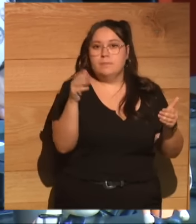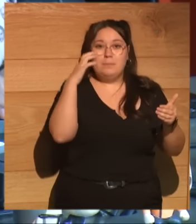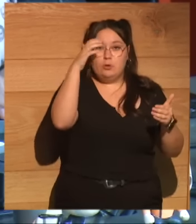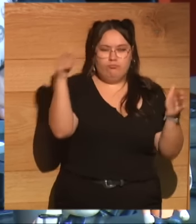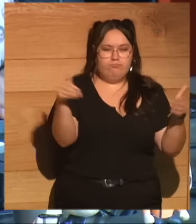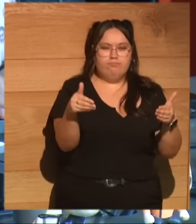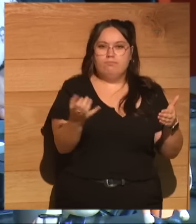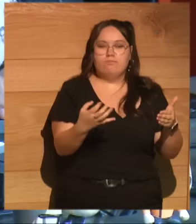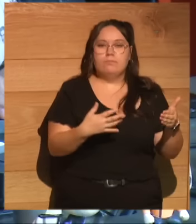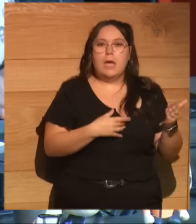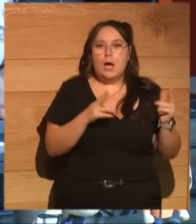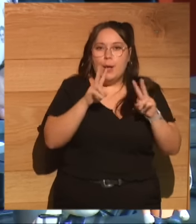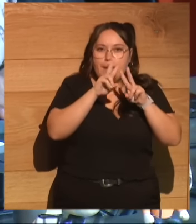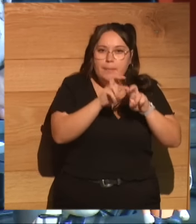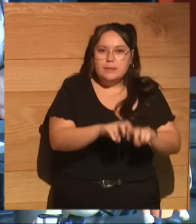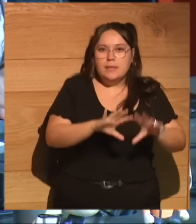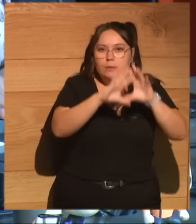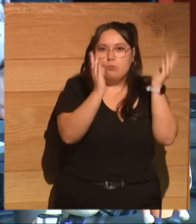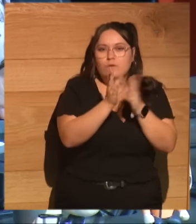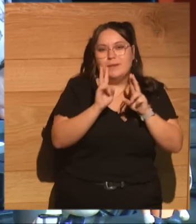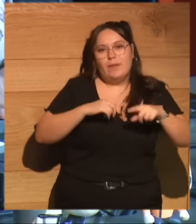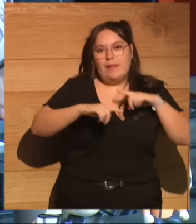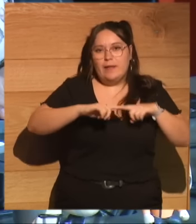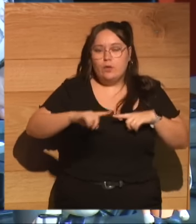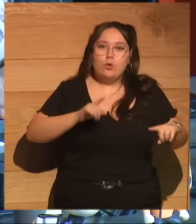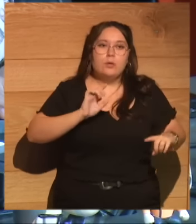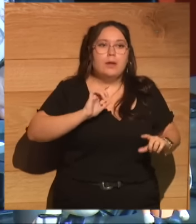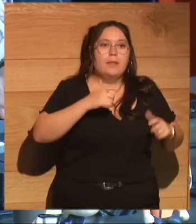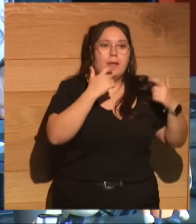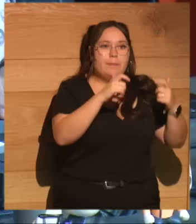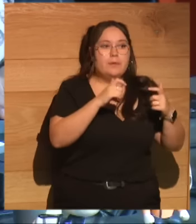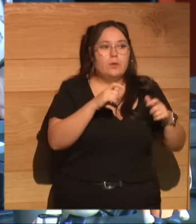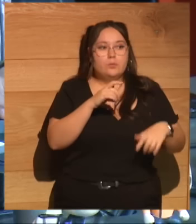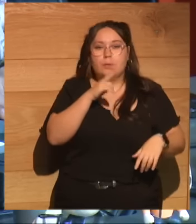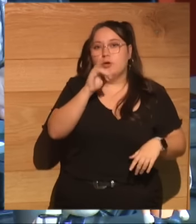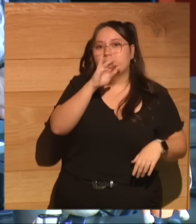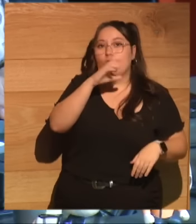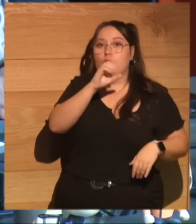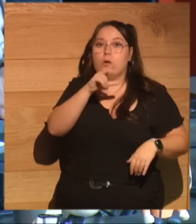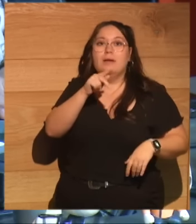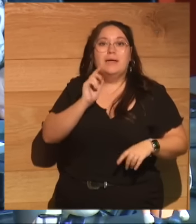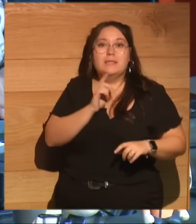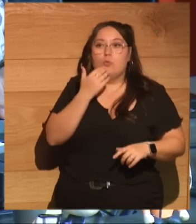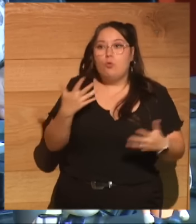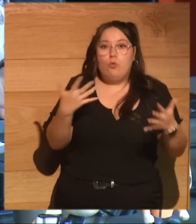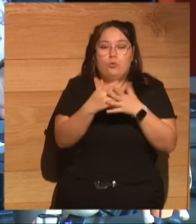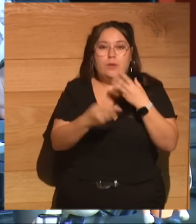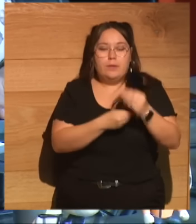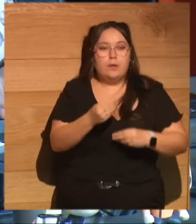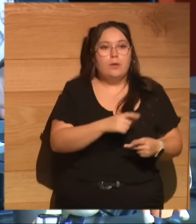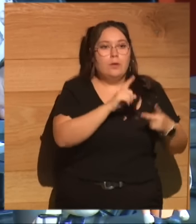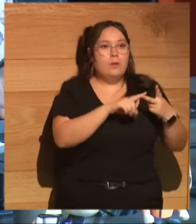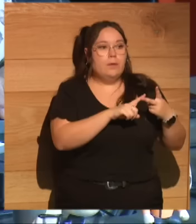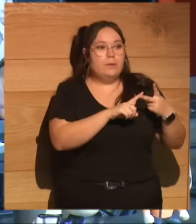se dedica ya a investigar un poquito este mundo de la dirección. Hace capítulos de Alfred Hitchcock Presenta, por ejemplo, ese remake que hicieron, de Fairy